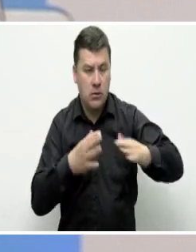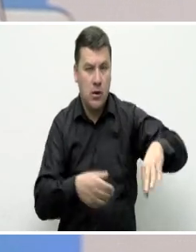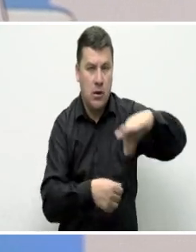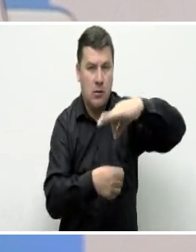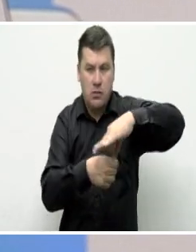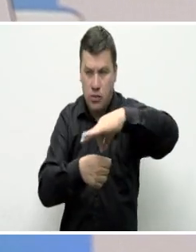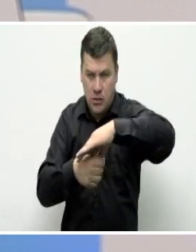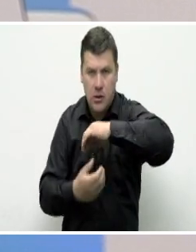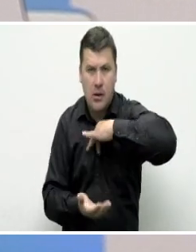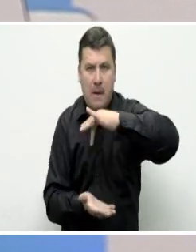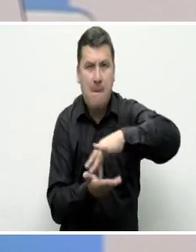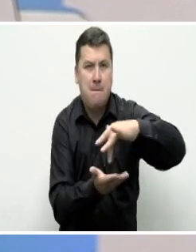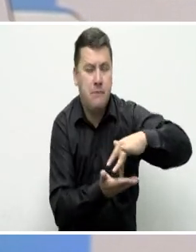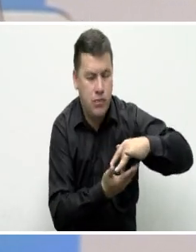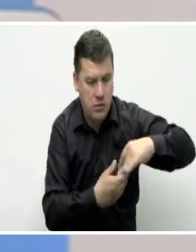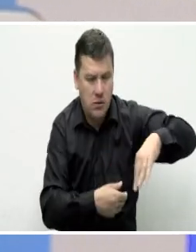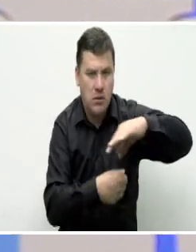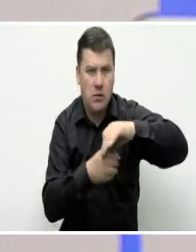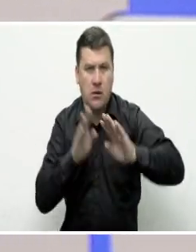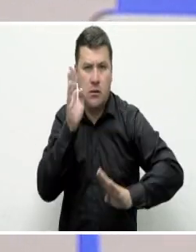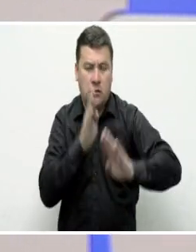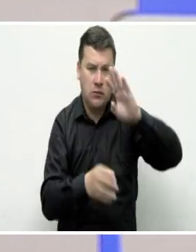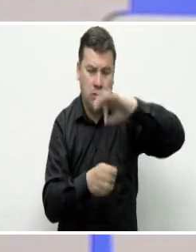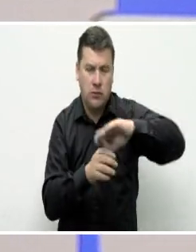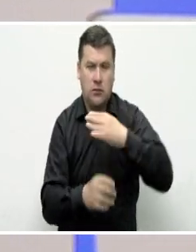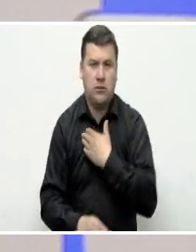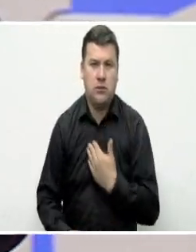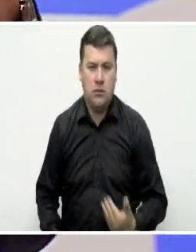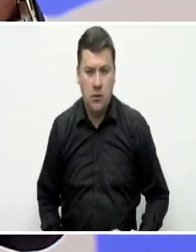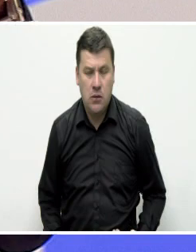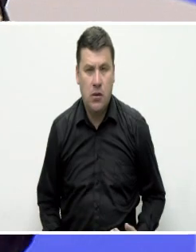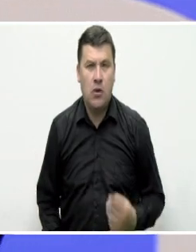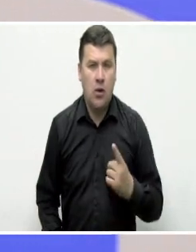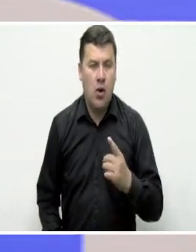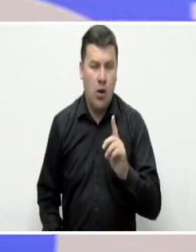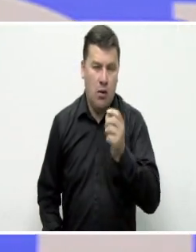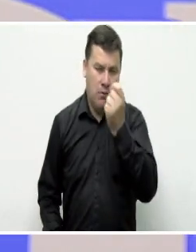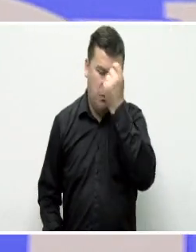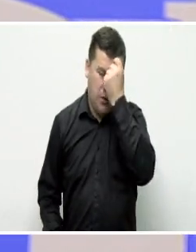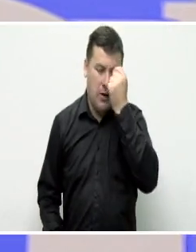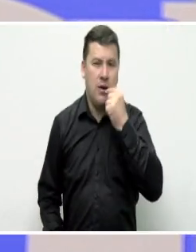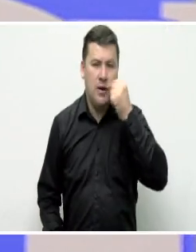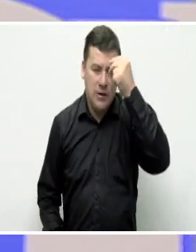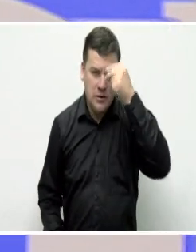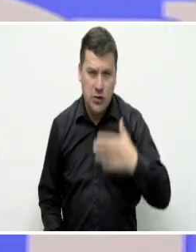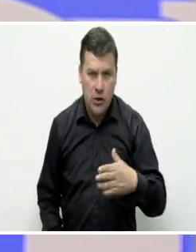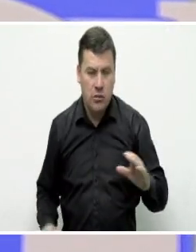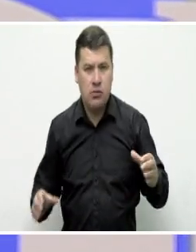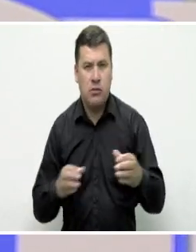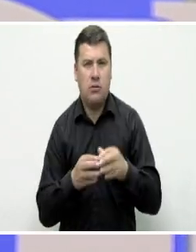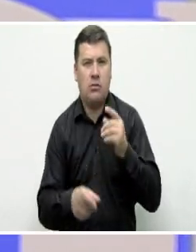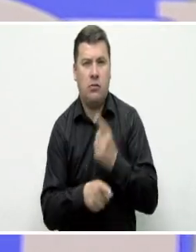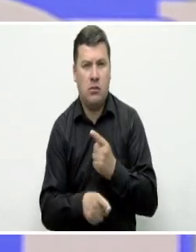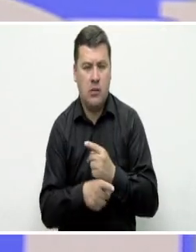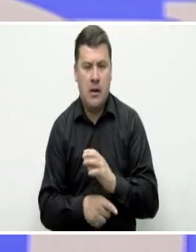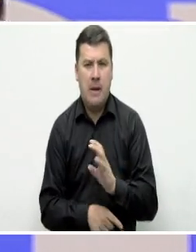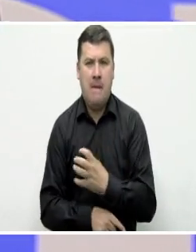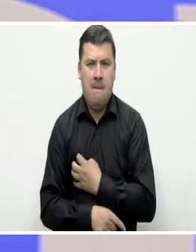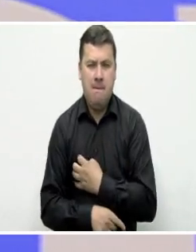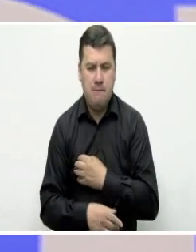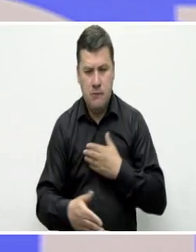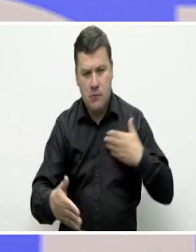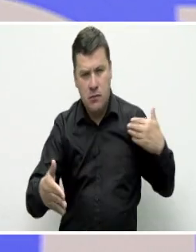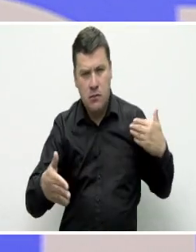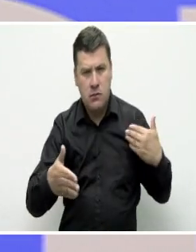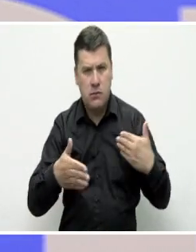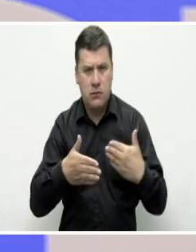votar participaron en las elecciones presidenciales. Un hito en la historia y ha sido récord a lo